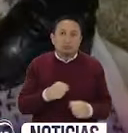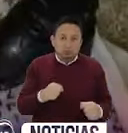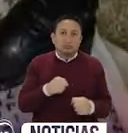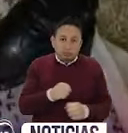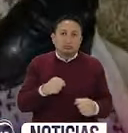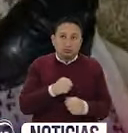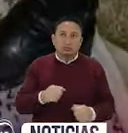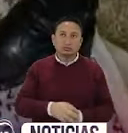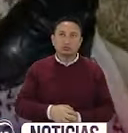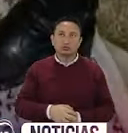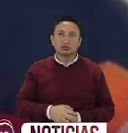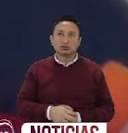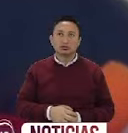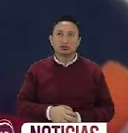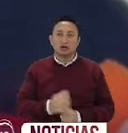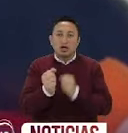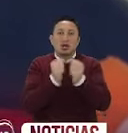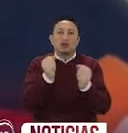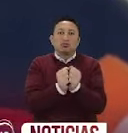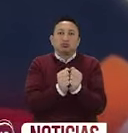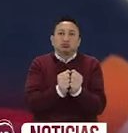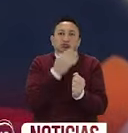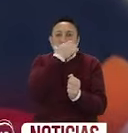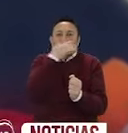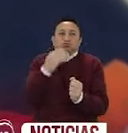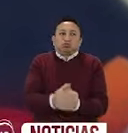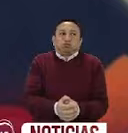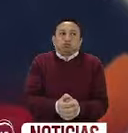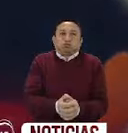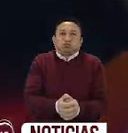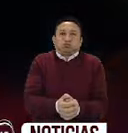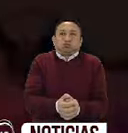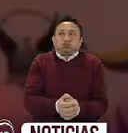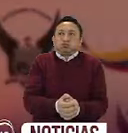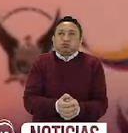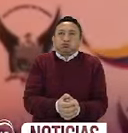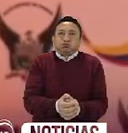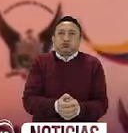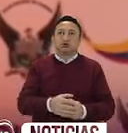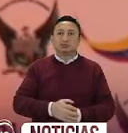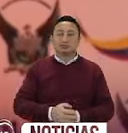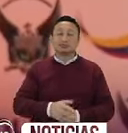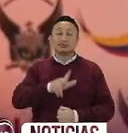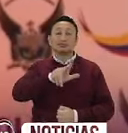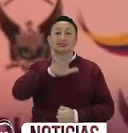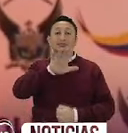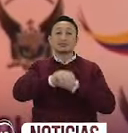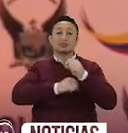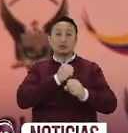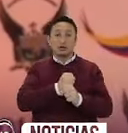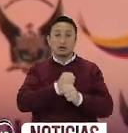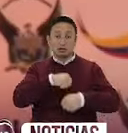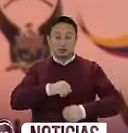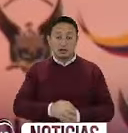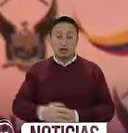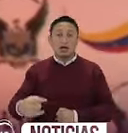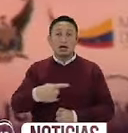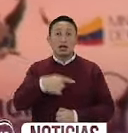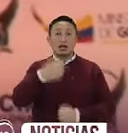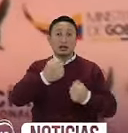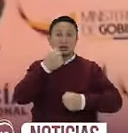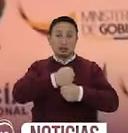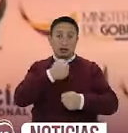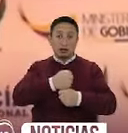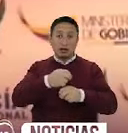Me maniataron pies, manos y boca. Me tenían ahí. Tiene 35 años y cuenta que mientras realizaba carreras